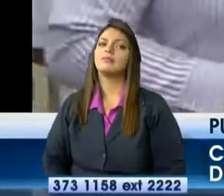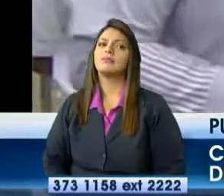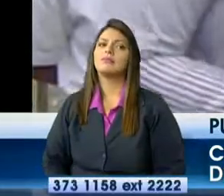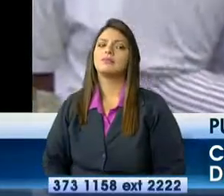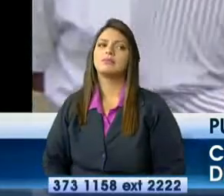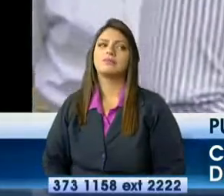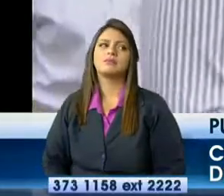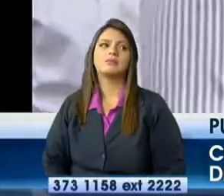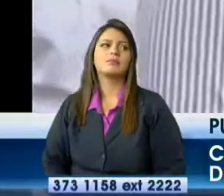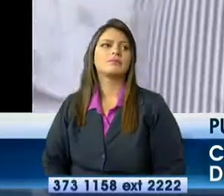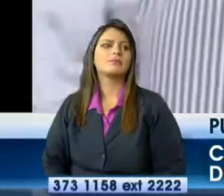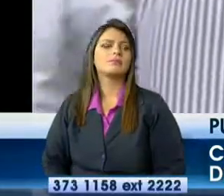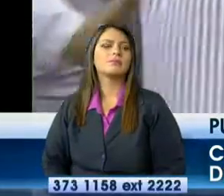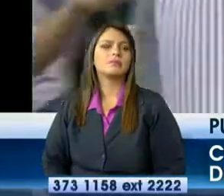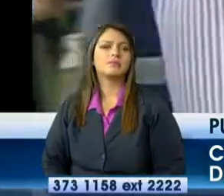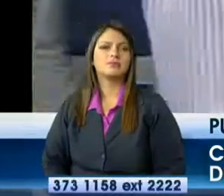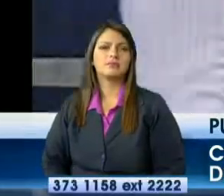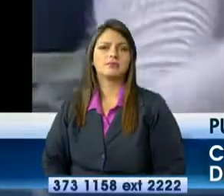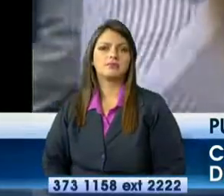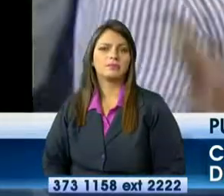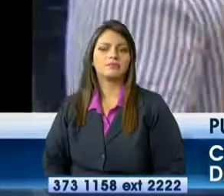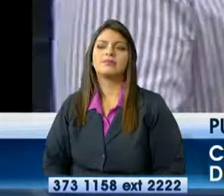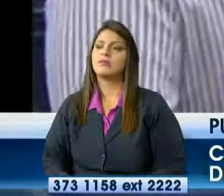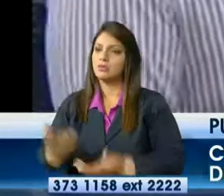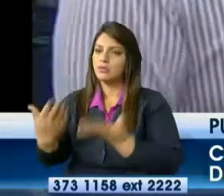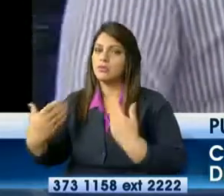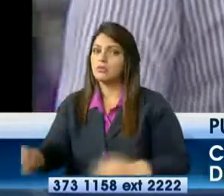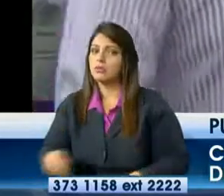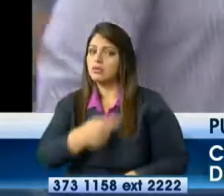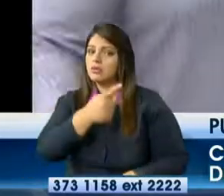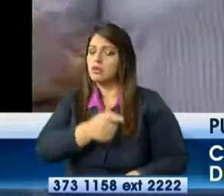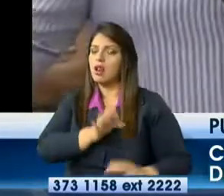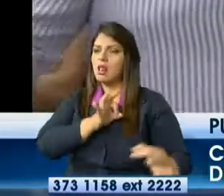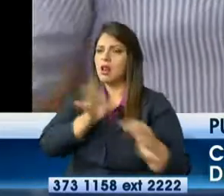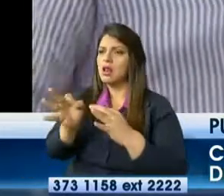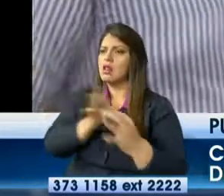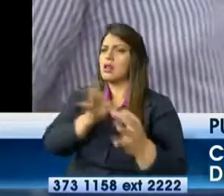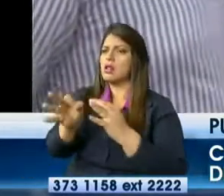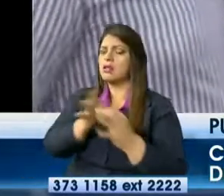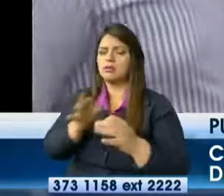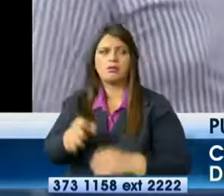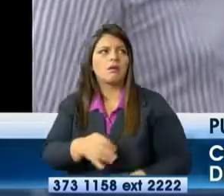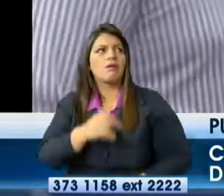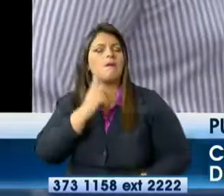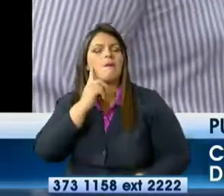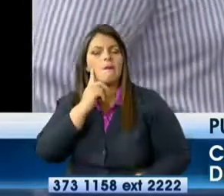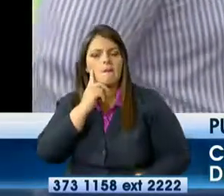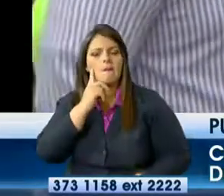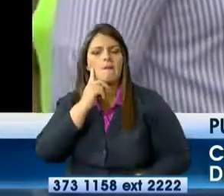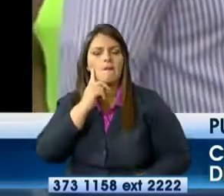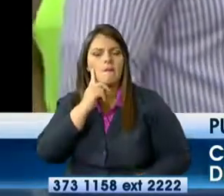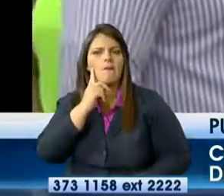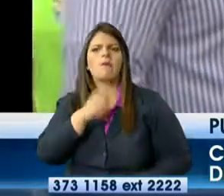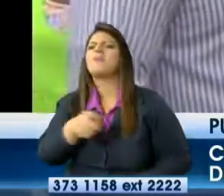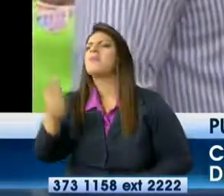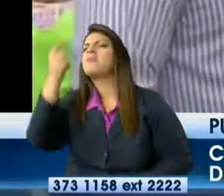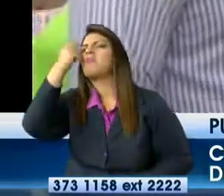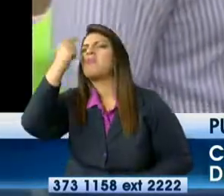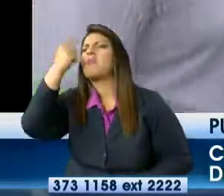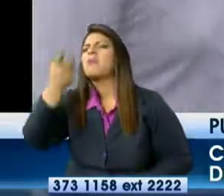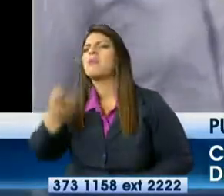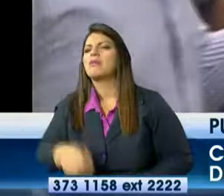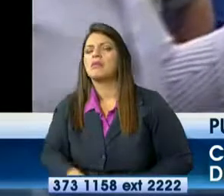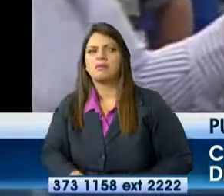parece muy coherente. Señor, usted que ha escuchado todo y que usted era de los que reclamaba allá, ¿qué le parece? Buenos días. Bueno, es un punto que